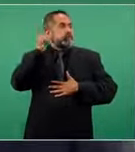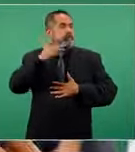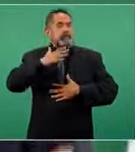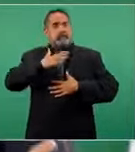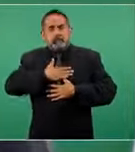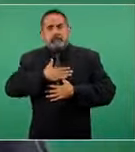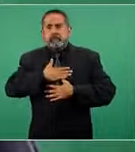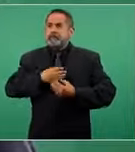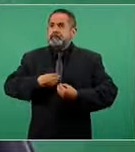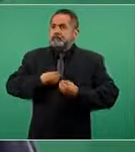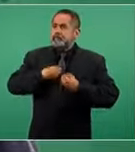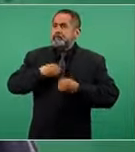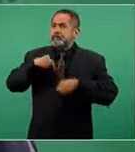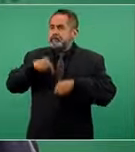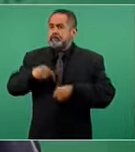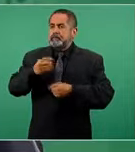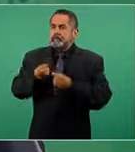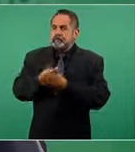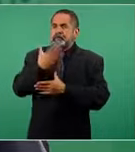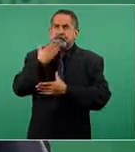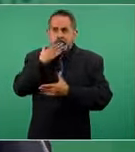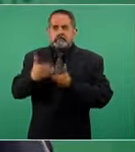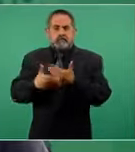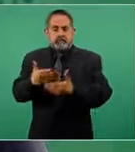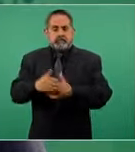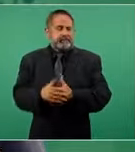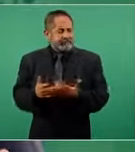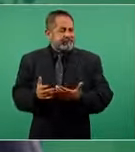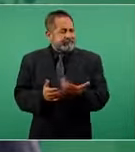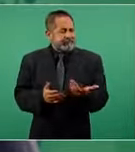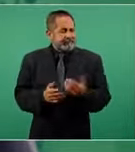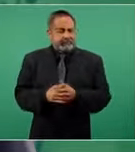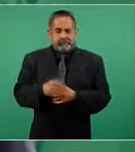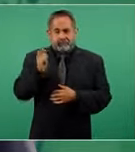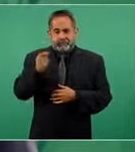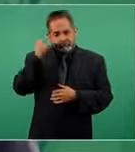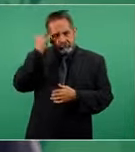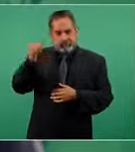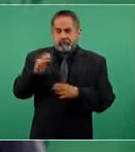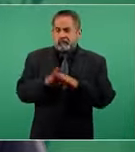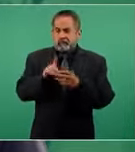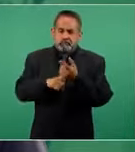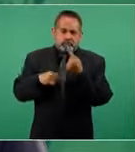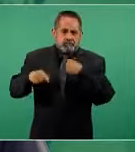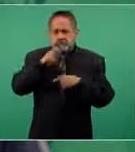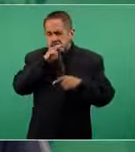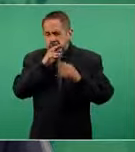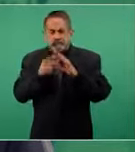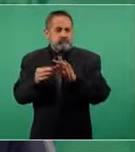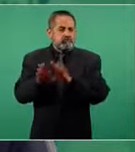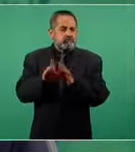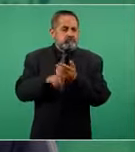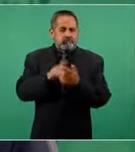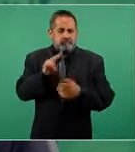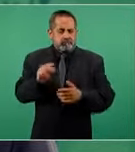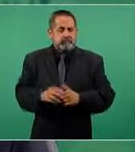de que va a poder salir adelante, que no haya la angustia, la desesperación